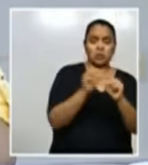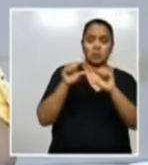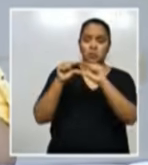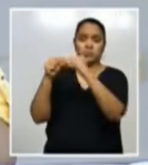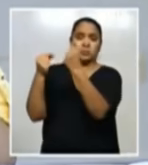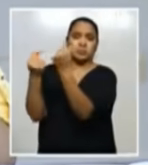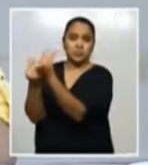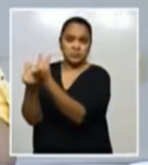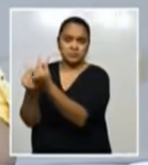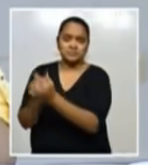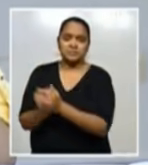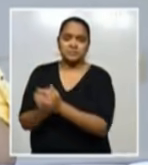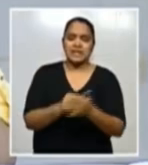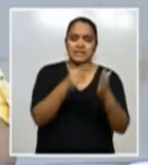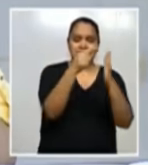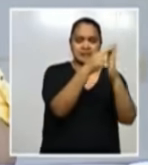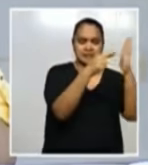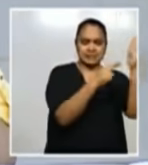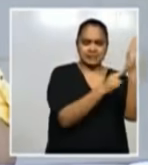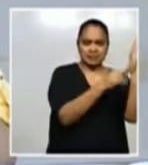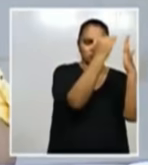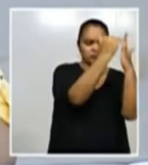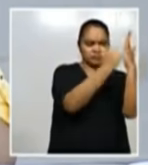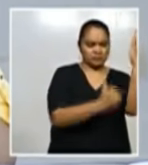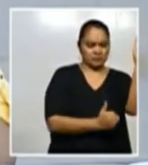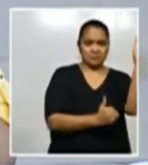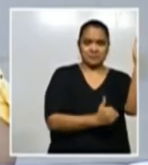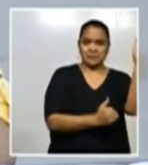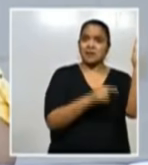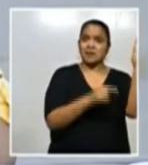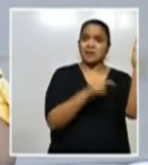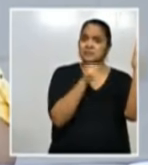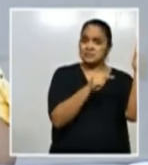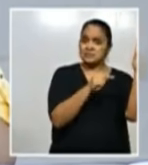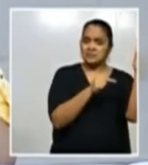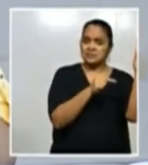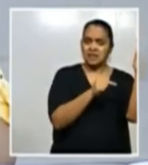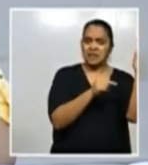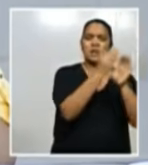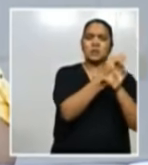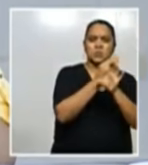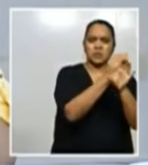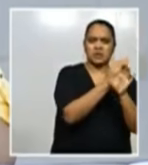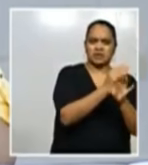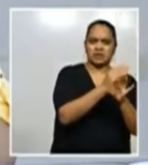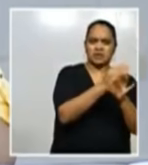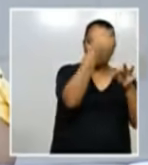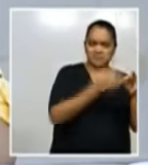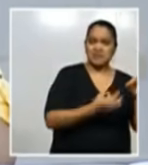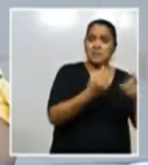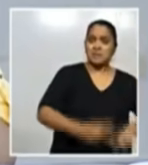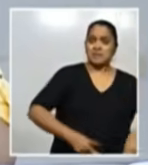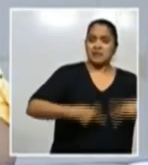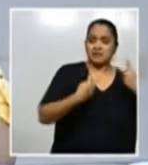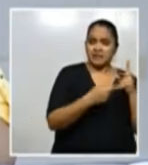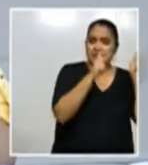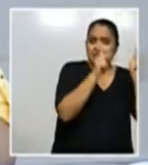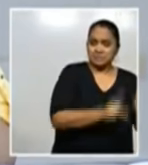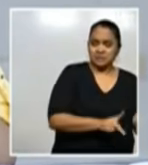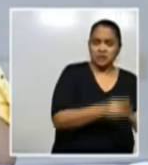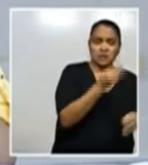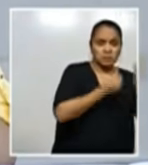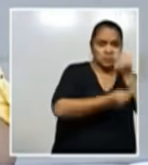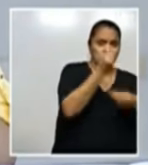que significa que tienen que estar en todos lados porque representan un valor esencial para la vida de la persona, como el